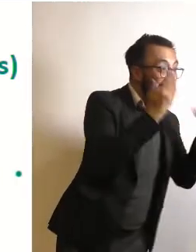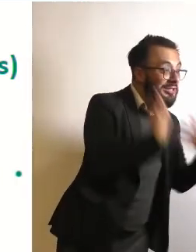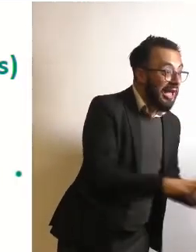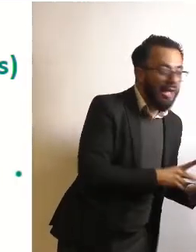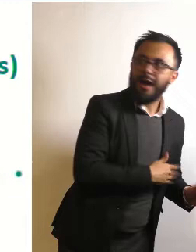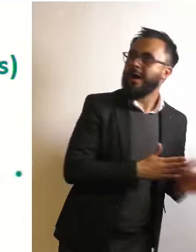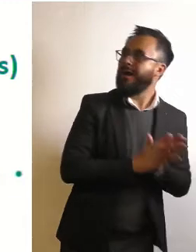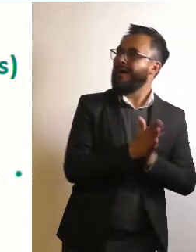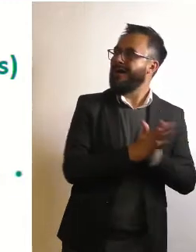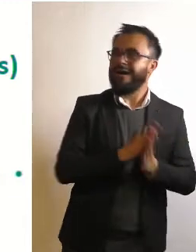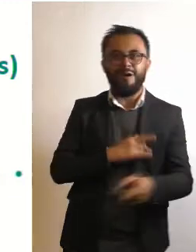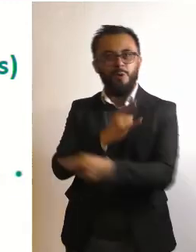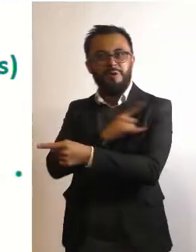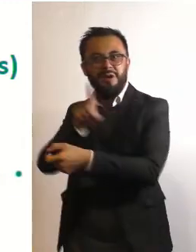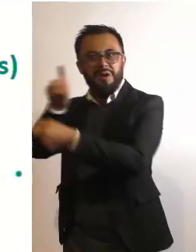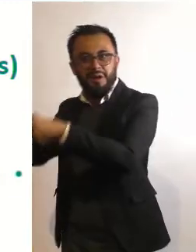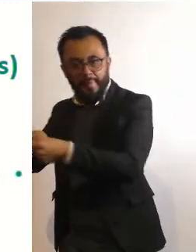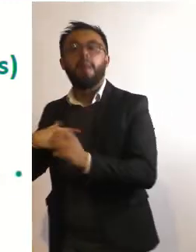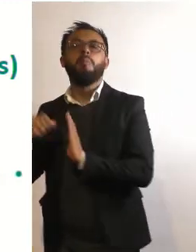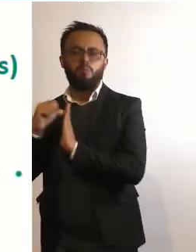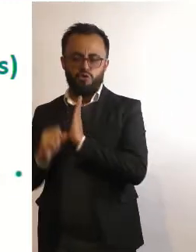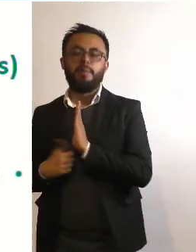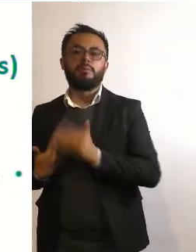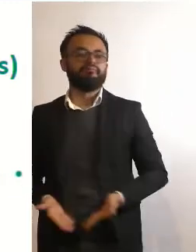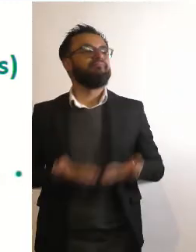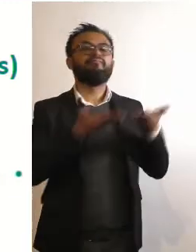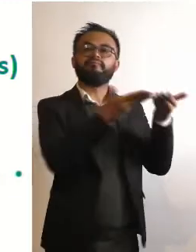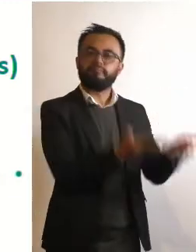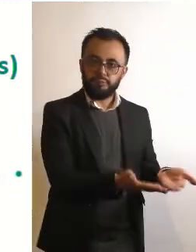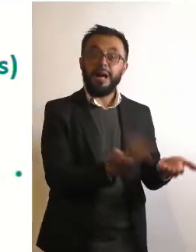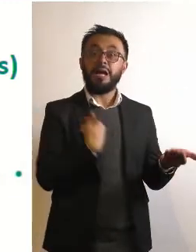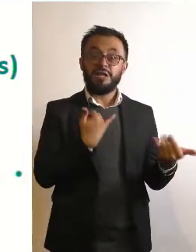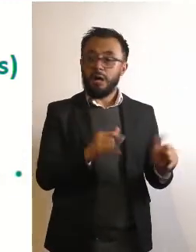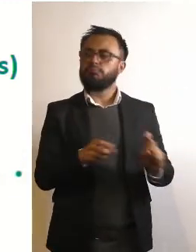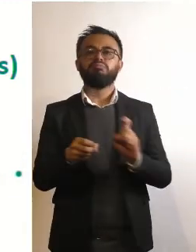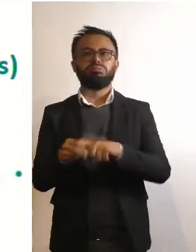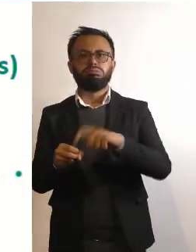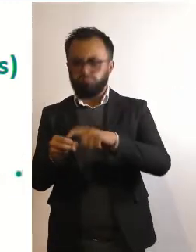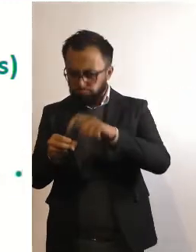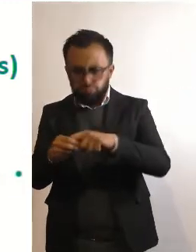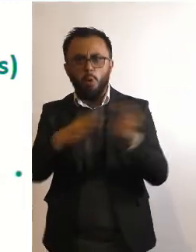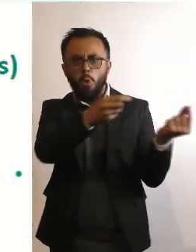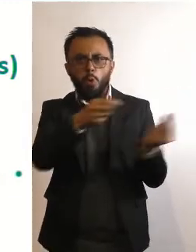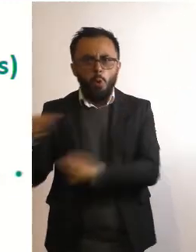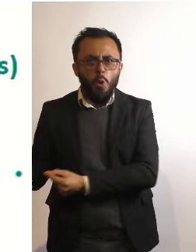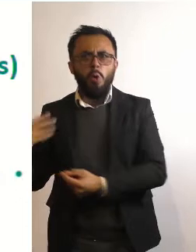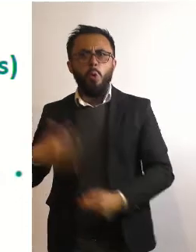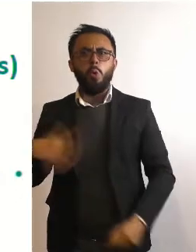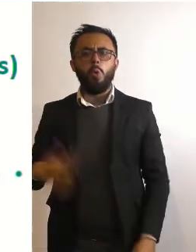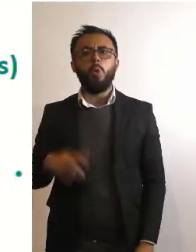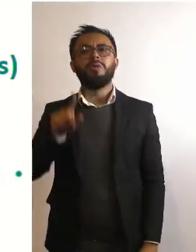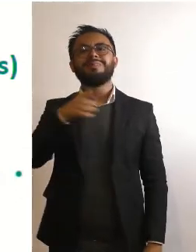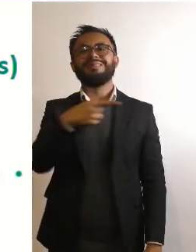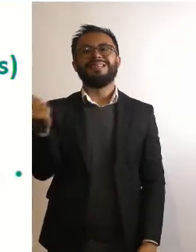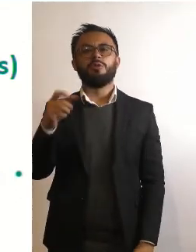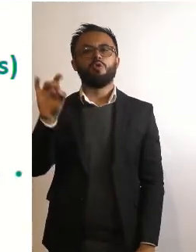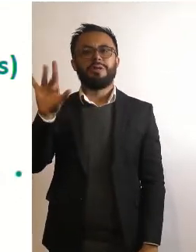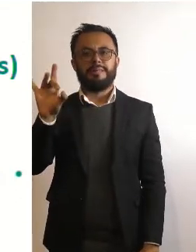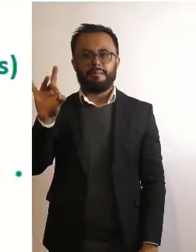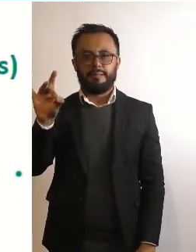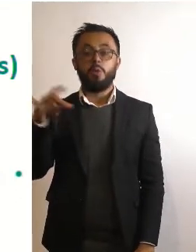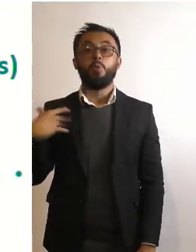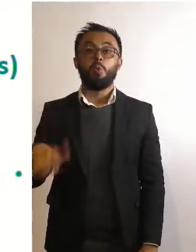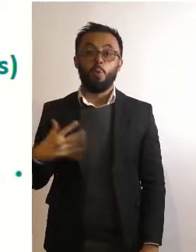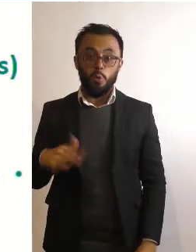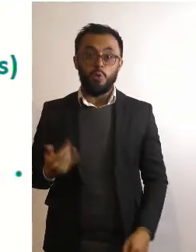en una universidad. Tenemos a la fecha 115 beneficiarios, en donde la